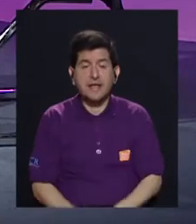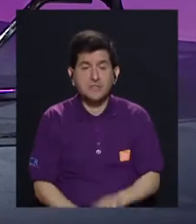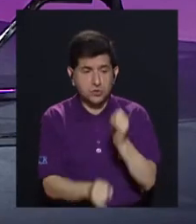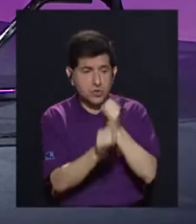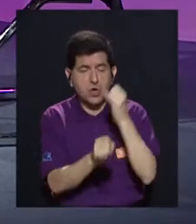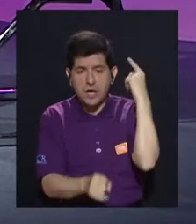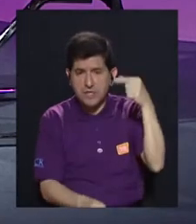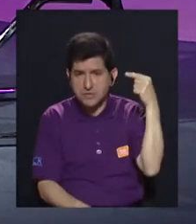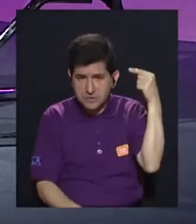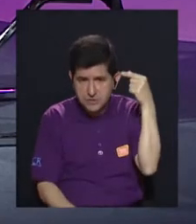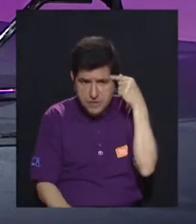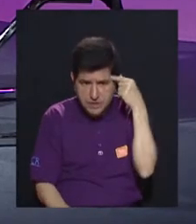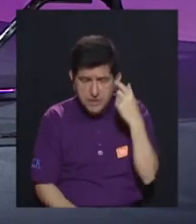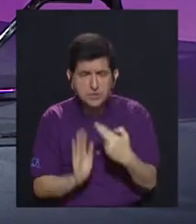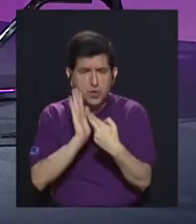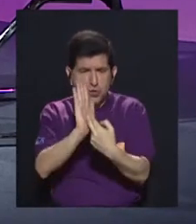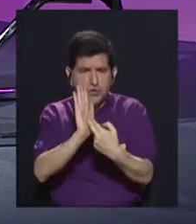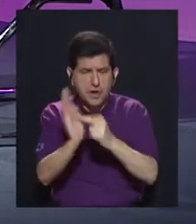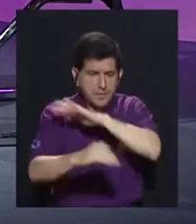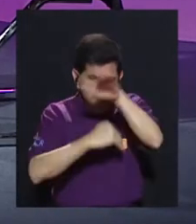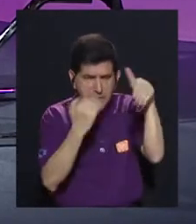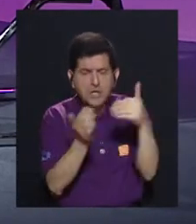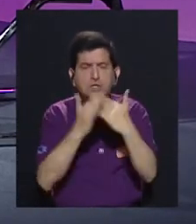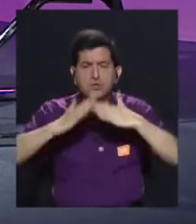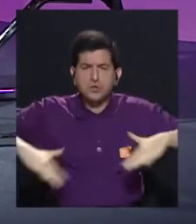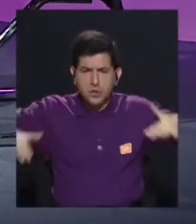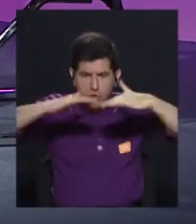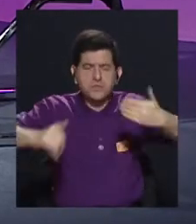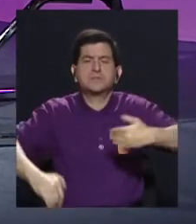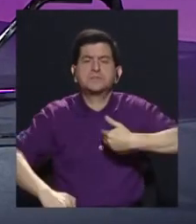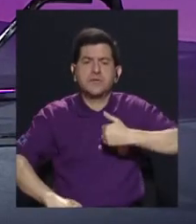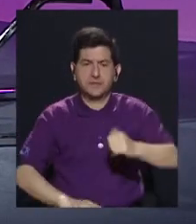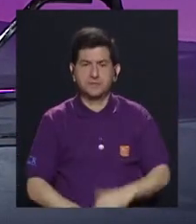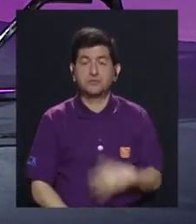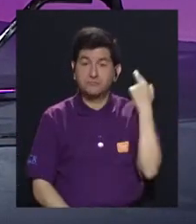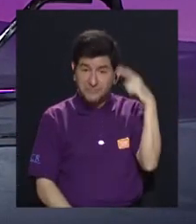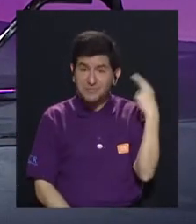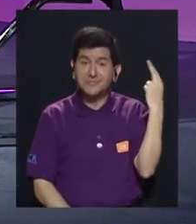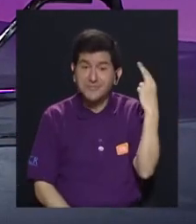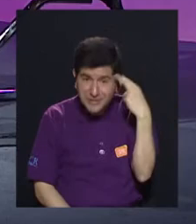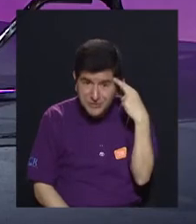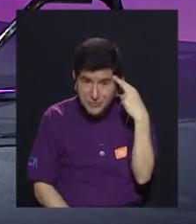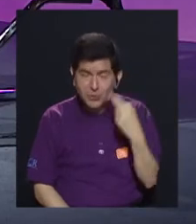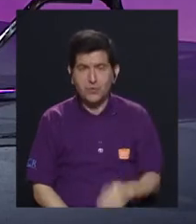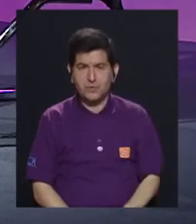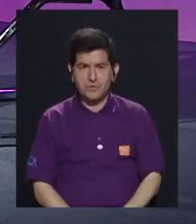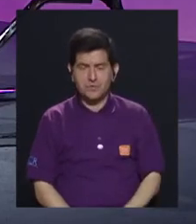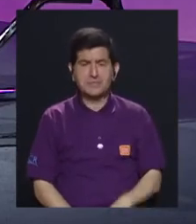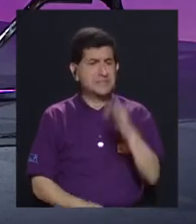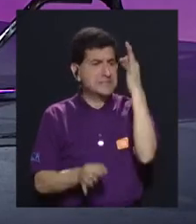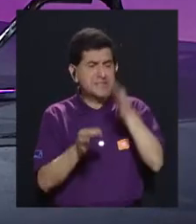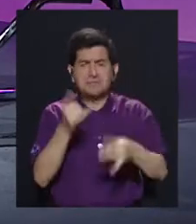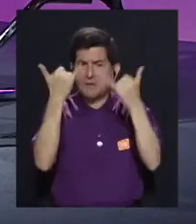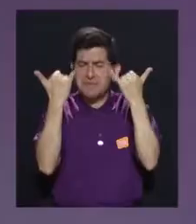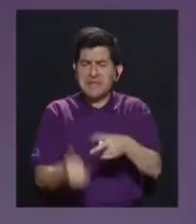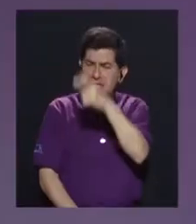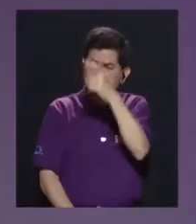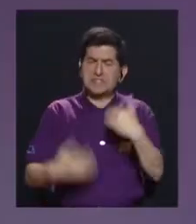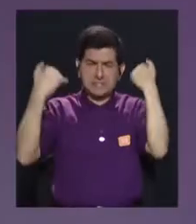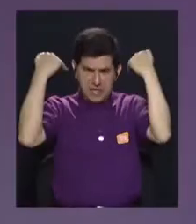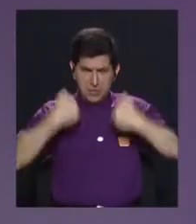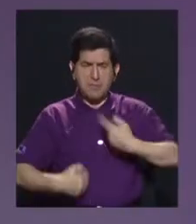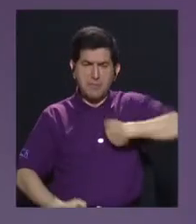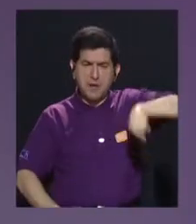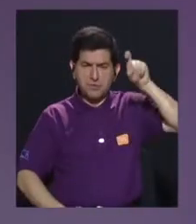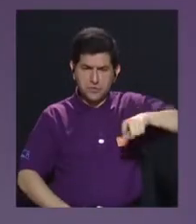del estado y de estar representadas en todos los estados espacios por esa razón por la razón de ser simplemente humanas es que tenemos